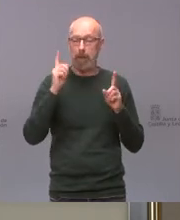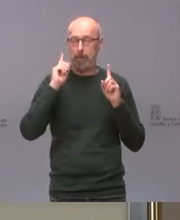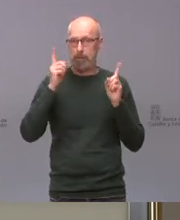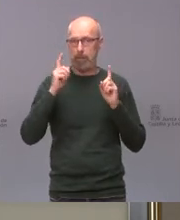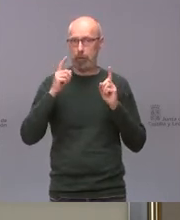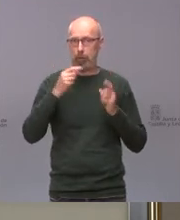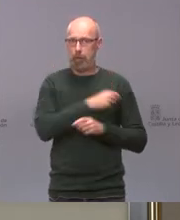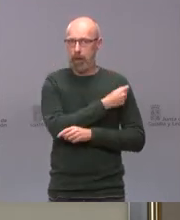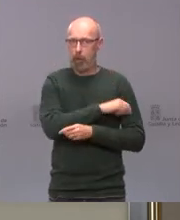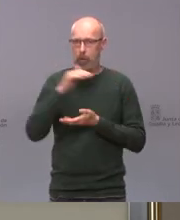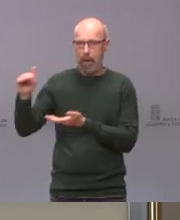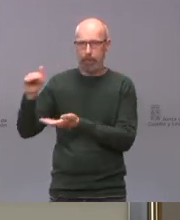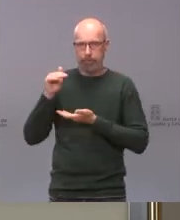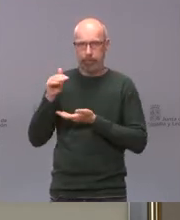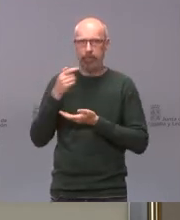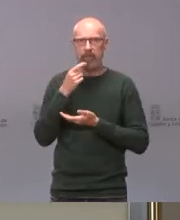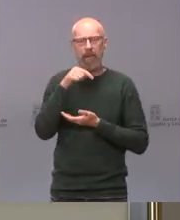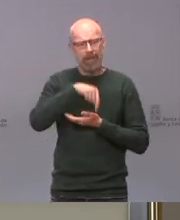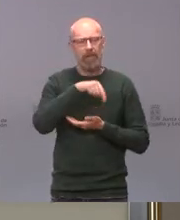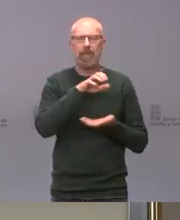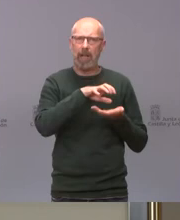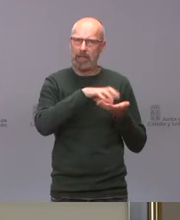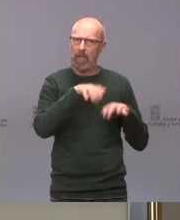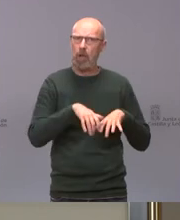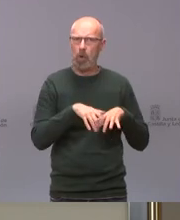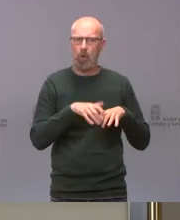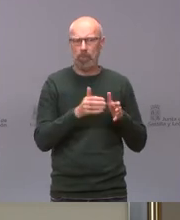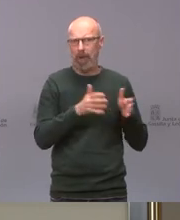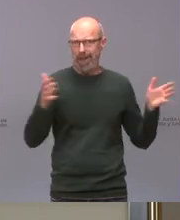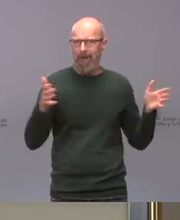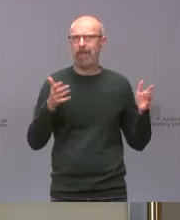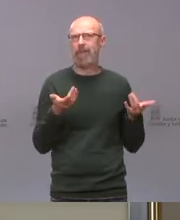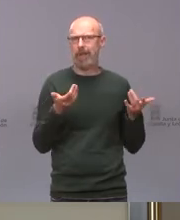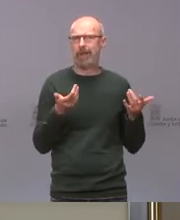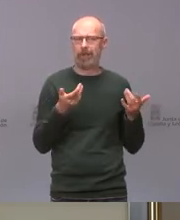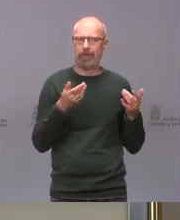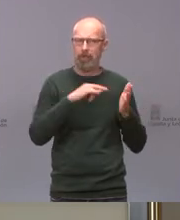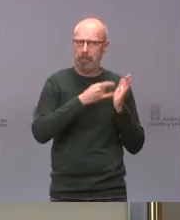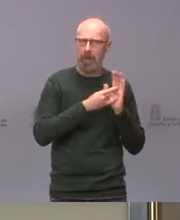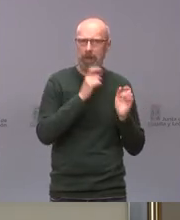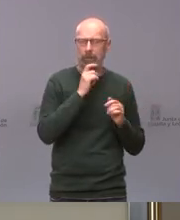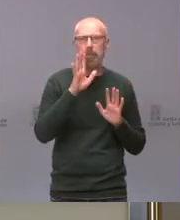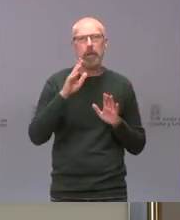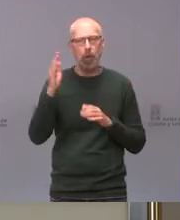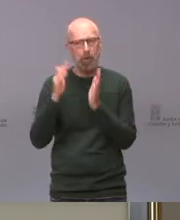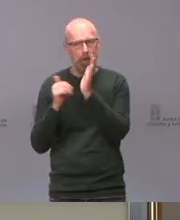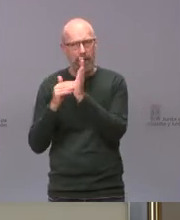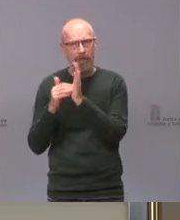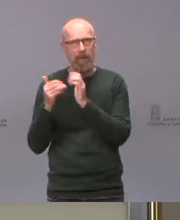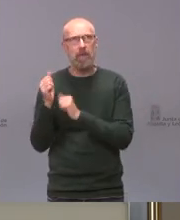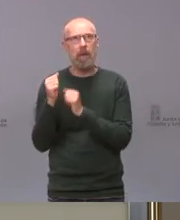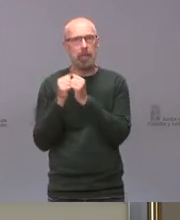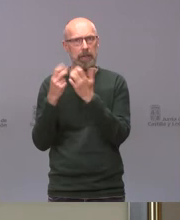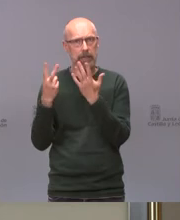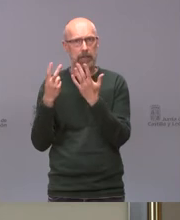usted que Castilla y León es muy extensa, que es muy difícil planear, pero Valencia ha anunciado ya que a partir del 17 de junio comenzará con el tramo